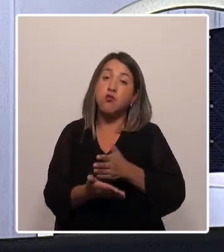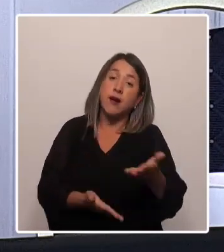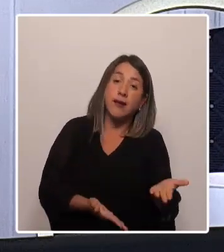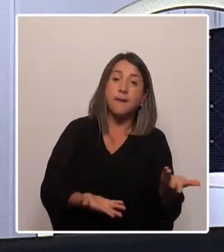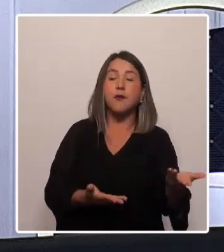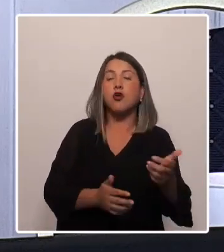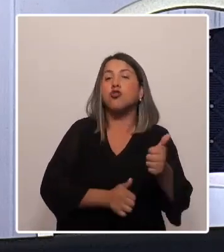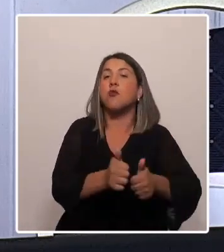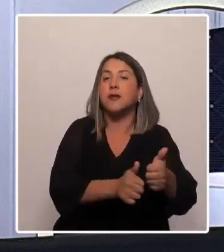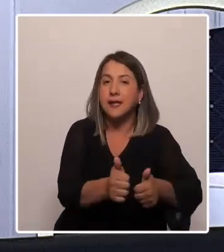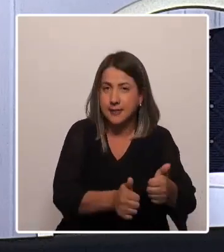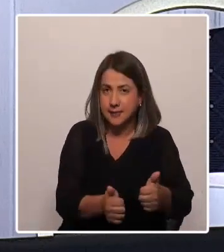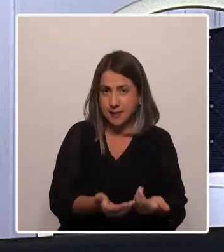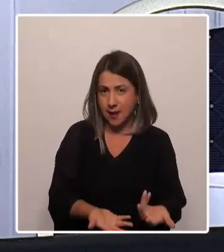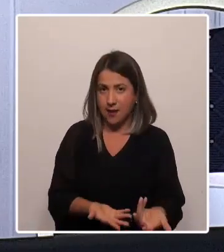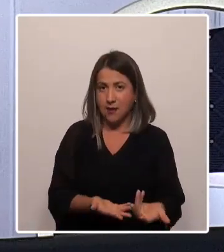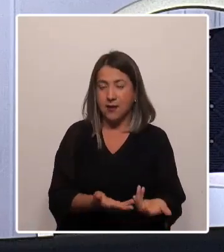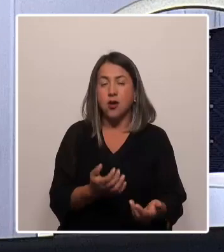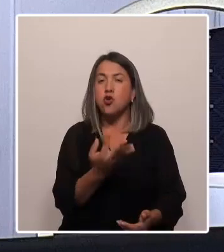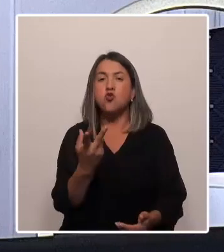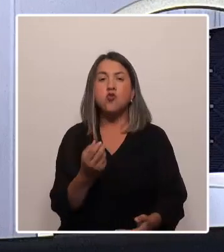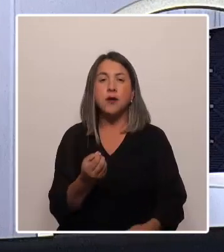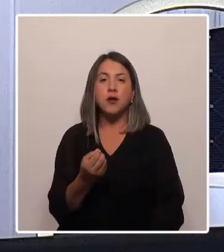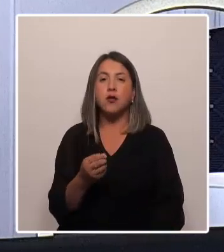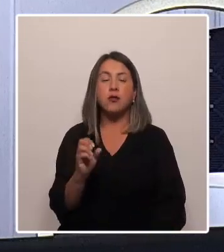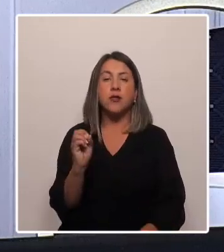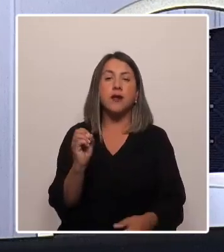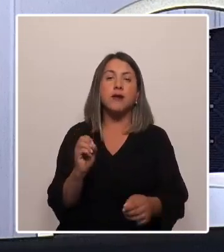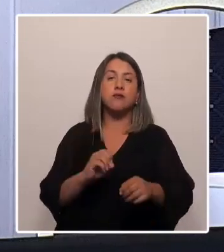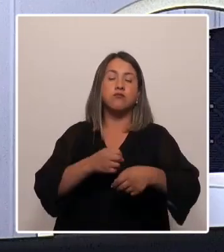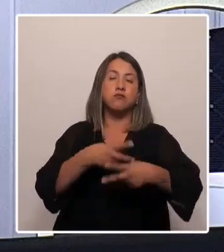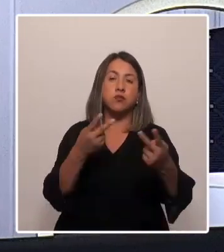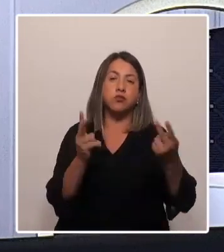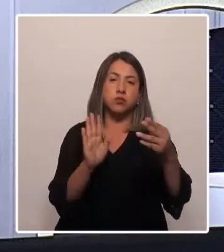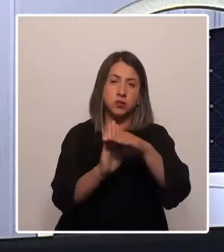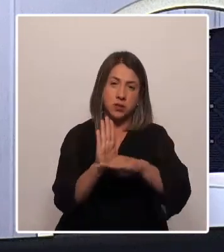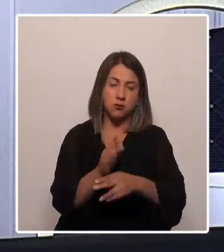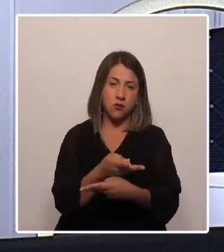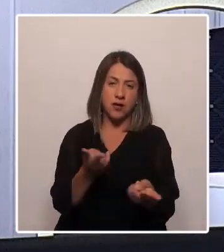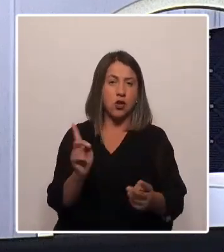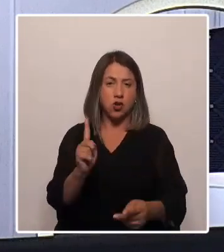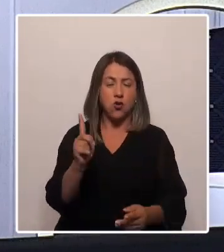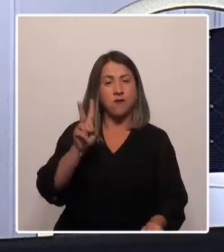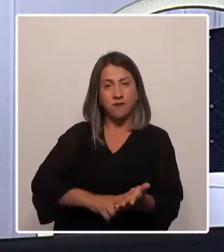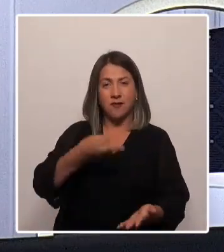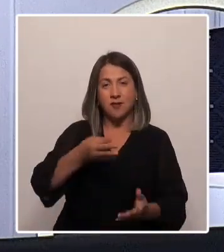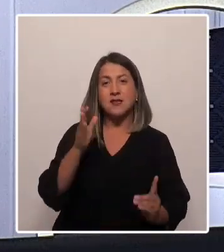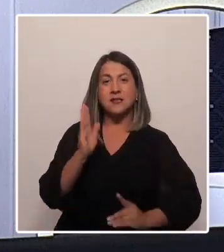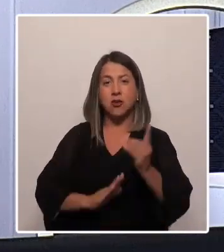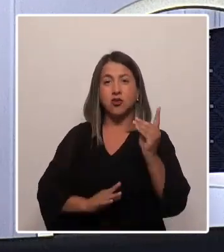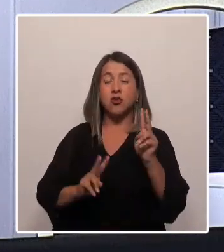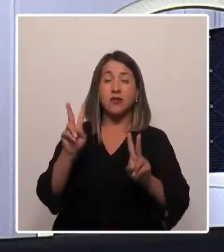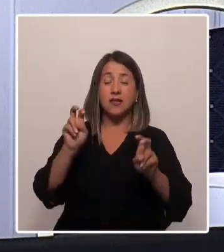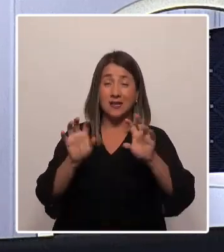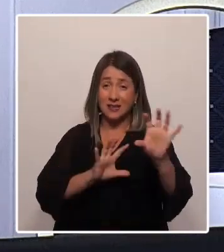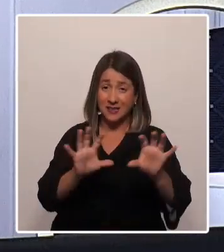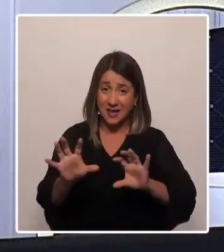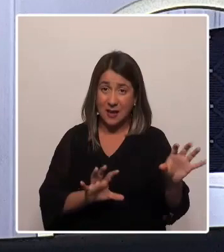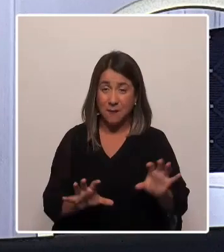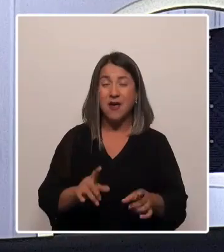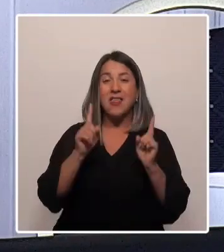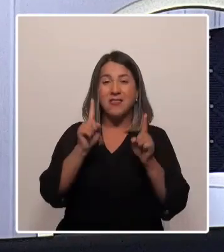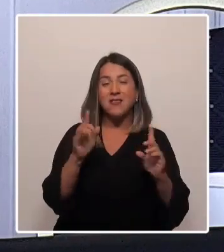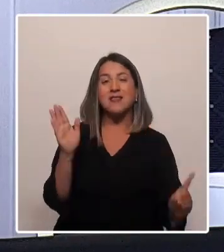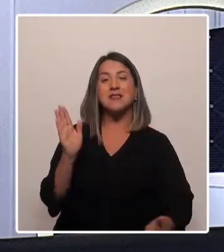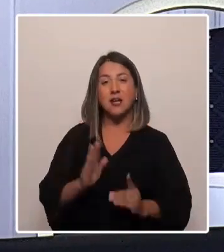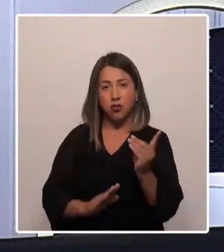competencia por número de papers publicados, sino que el verdadero desarrollo de las materias sea el desarrollo de las